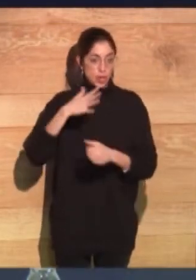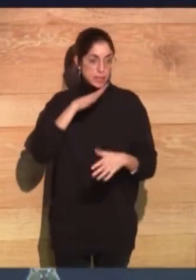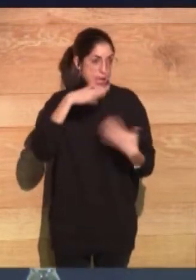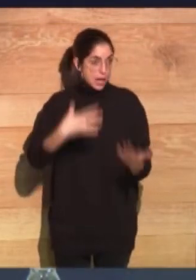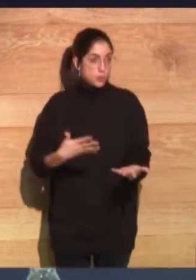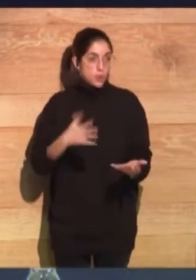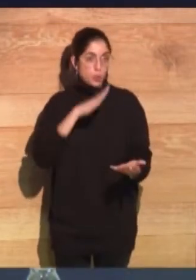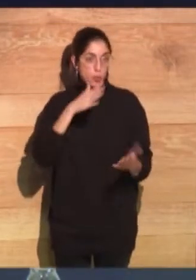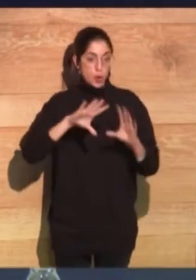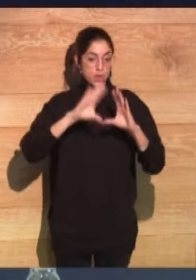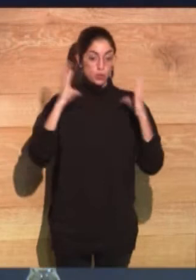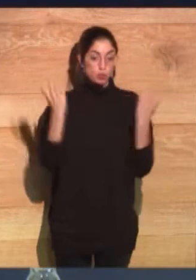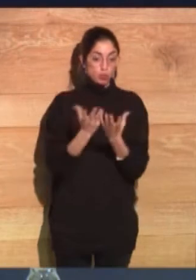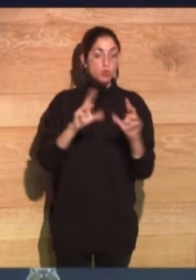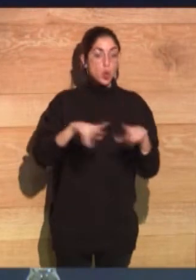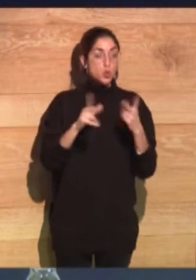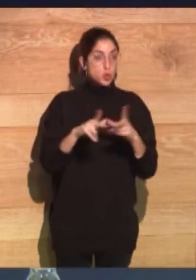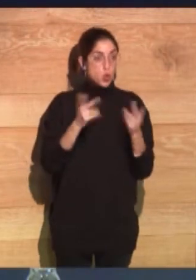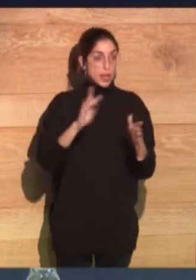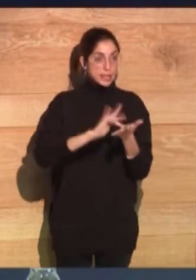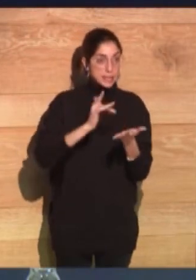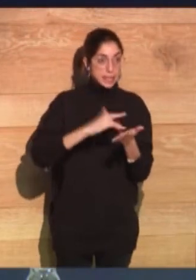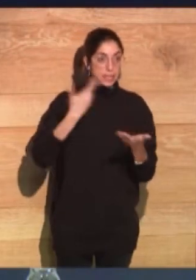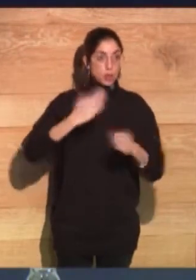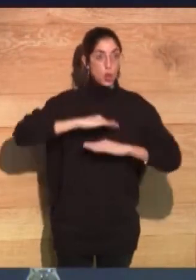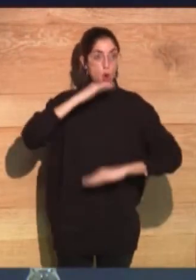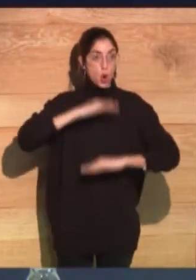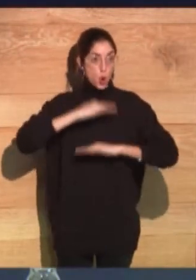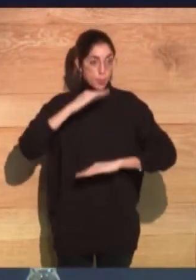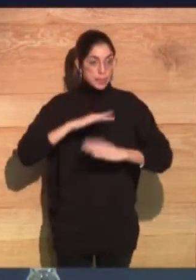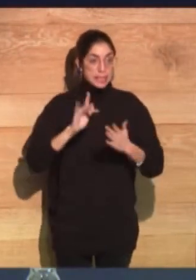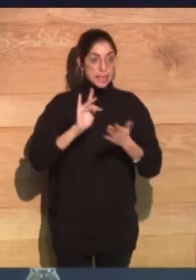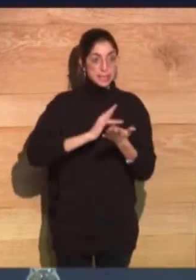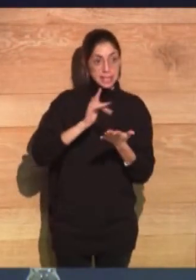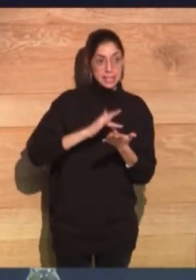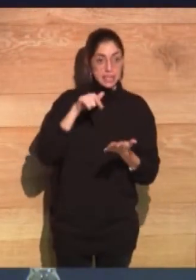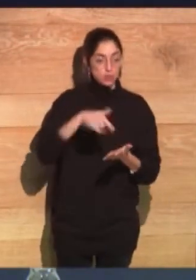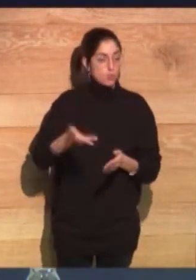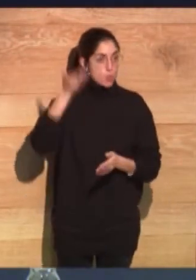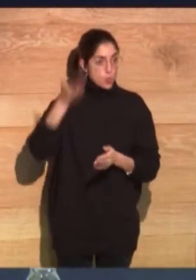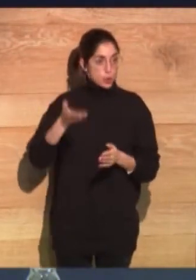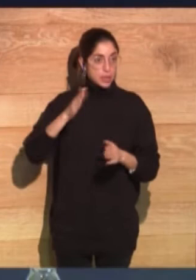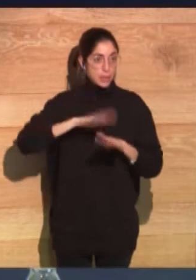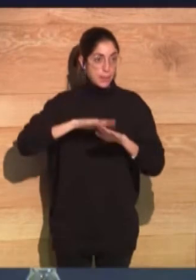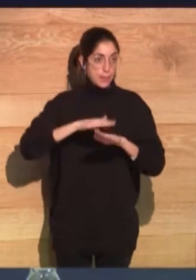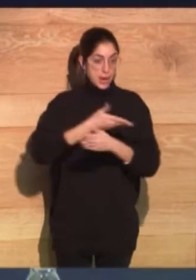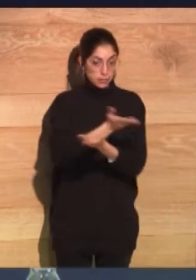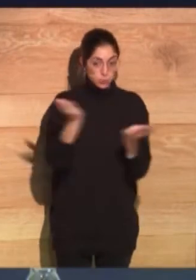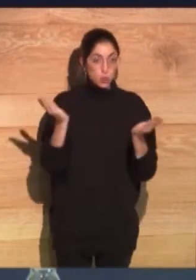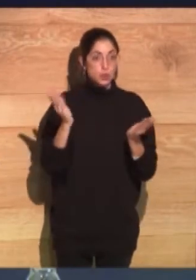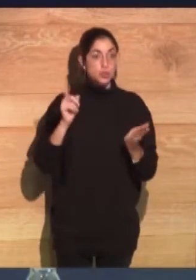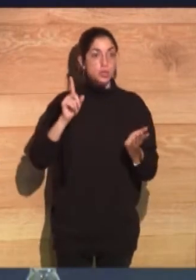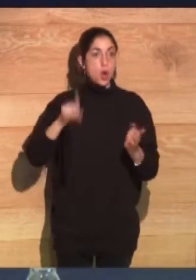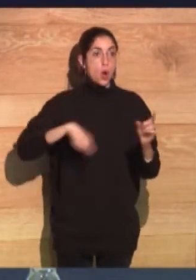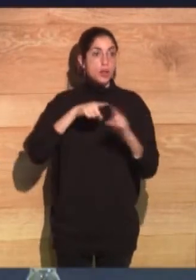sociedad digital donde la formación en competencias digitales es absolutamente fundamental para todos, para participar de pleno derecho en